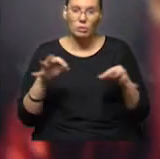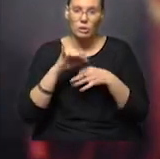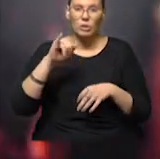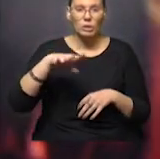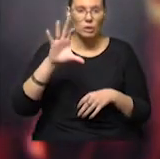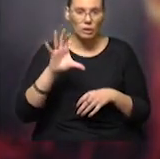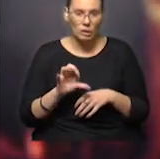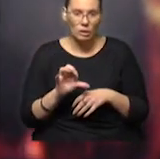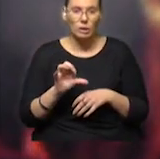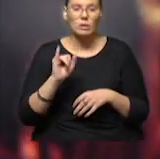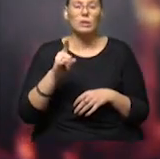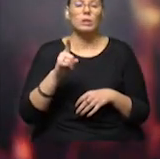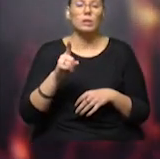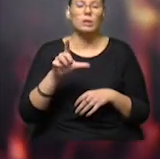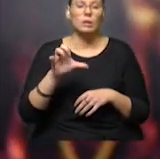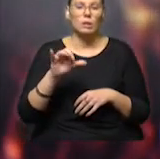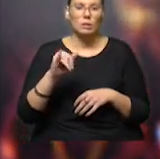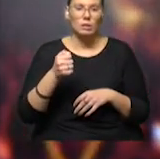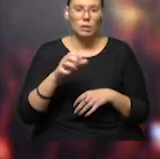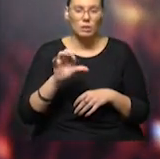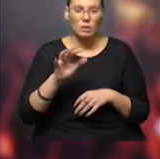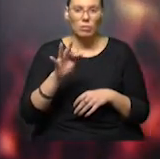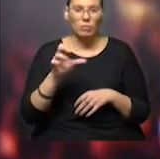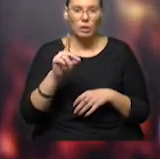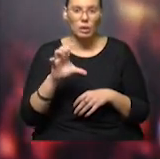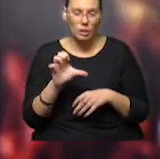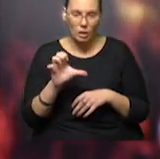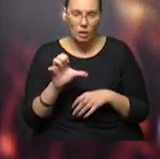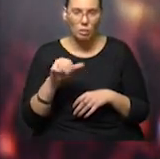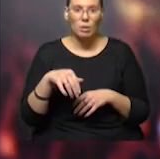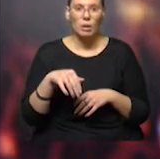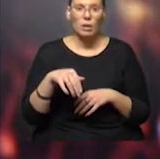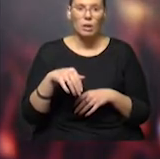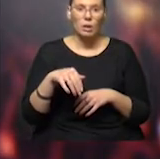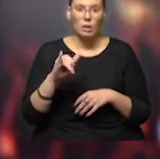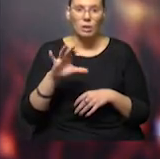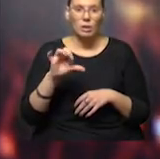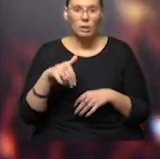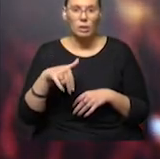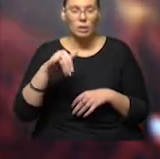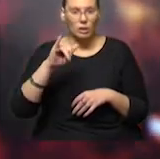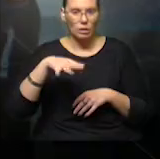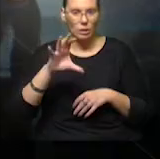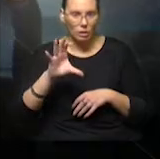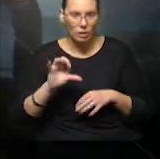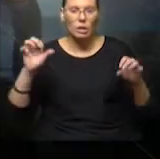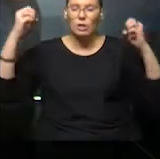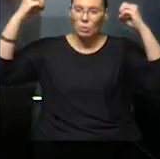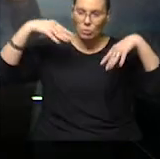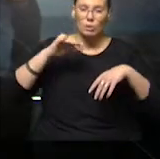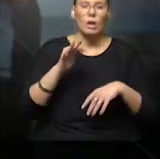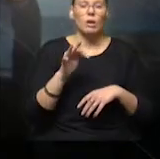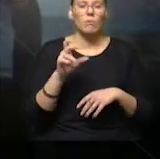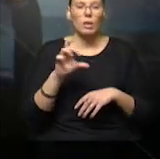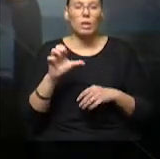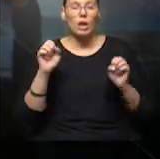Inés Iglesias, está el Fede Maradona perdón, Inés está en las luces, el Fede Maradona está en el sonido, y